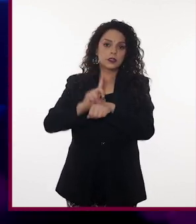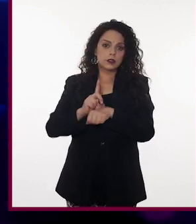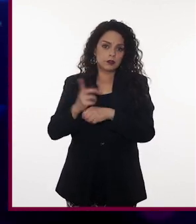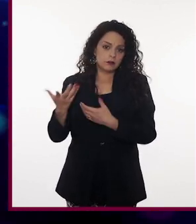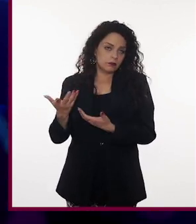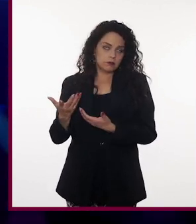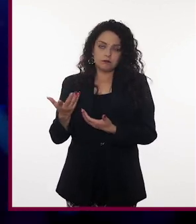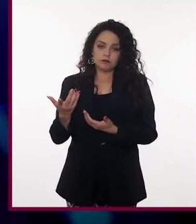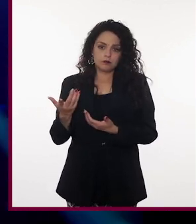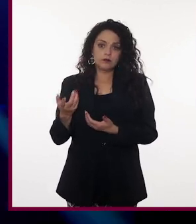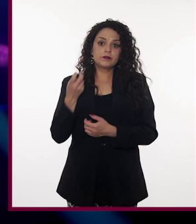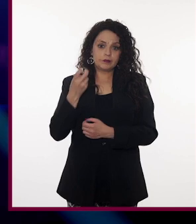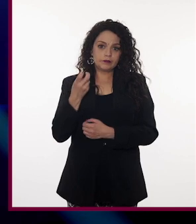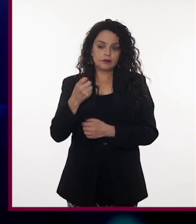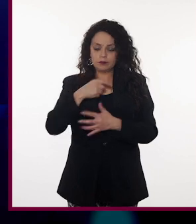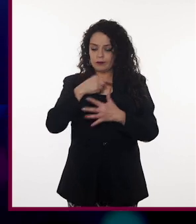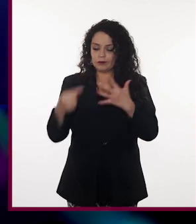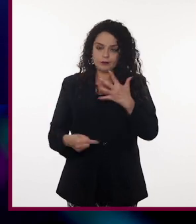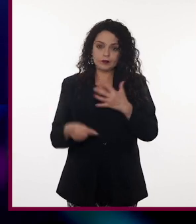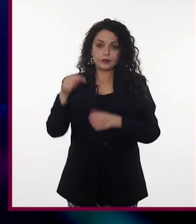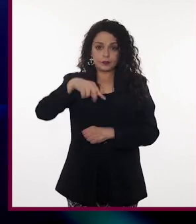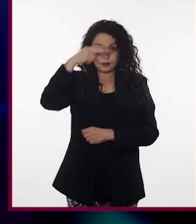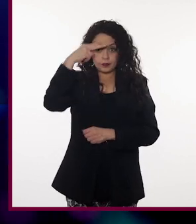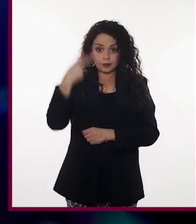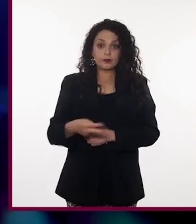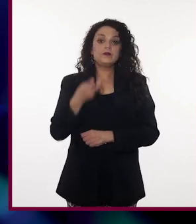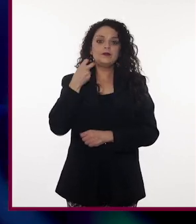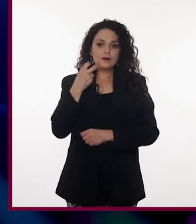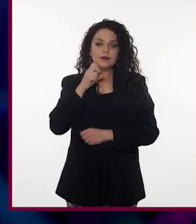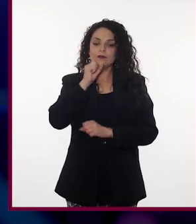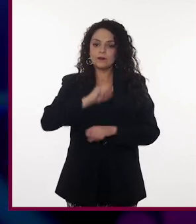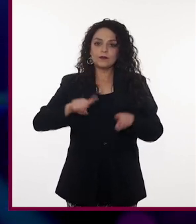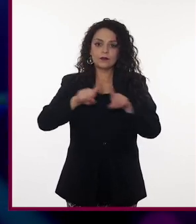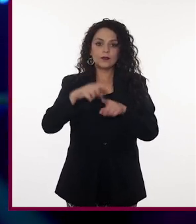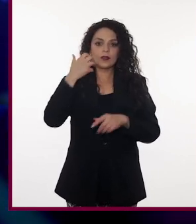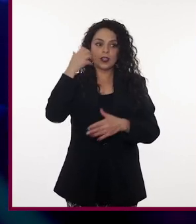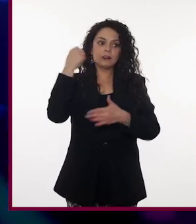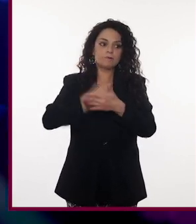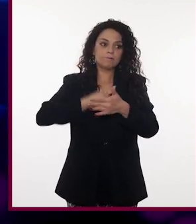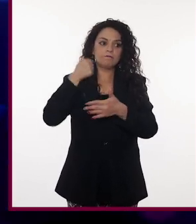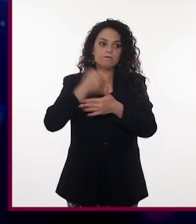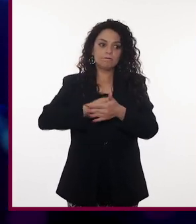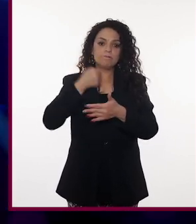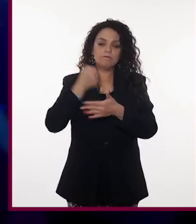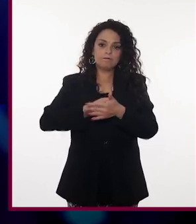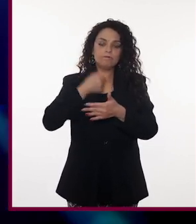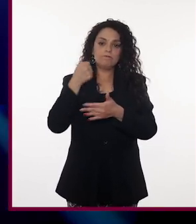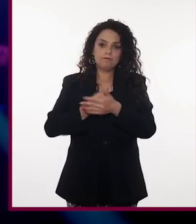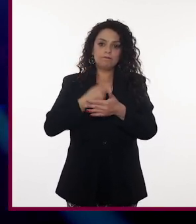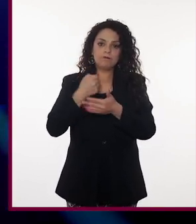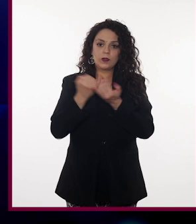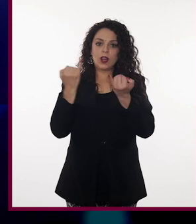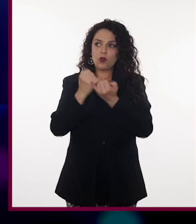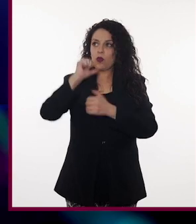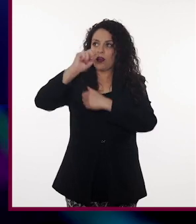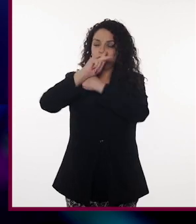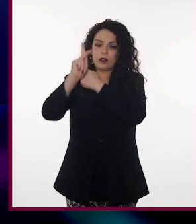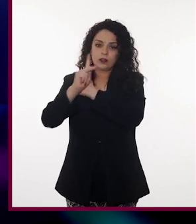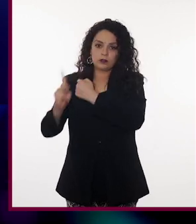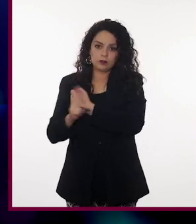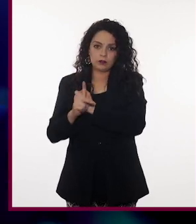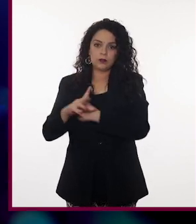al mes, etcétera. Entonces, en México se está buscando beber de esas experiencias internacionales. Hay